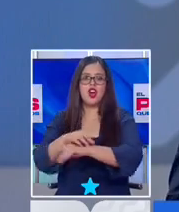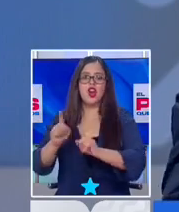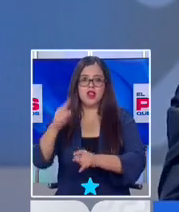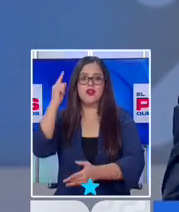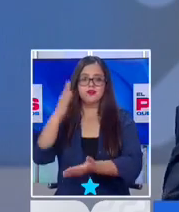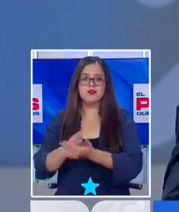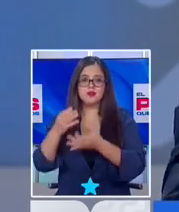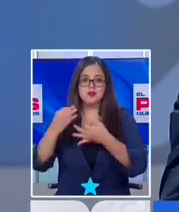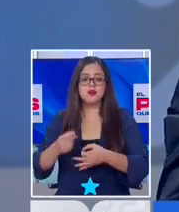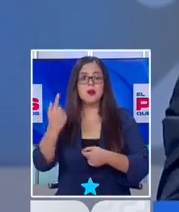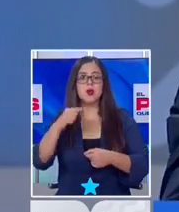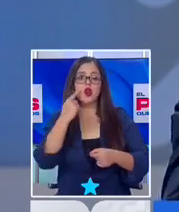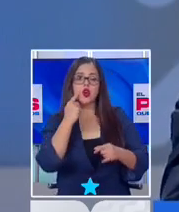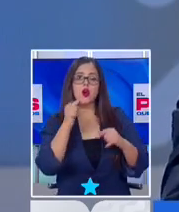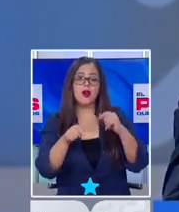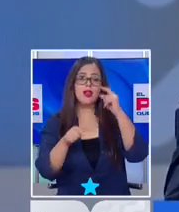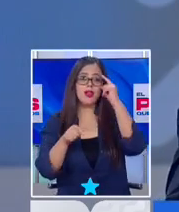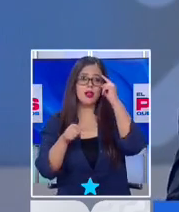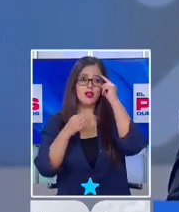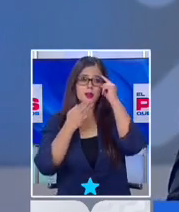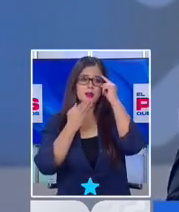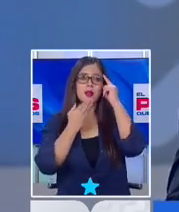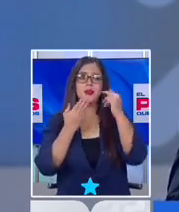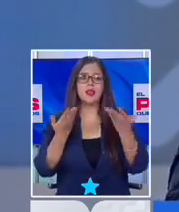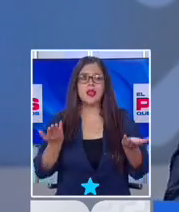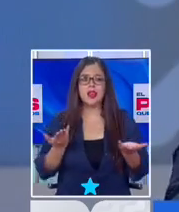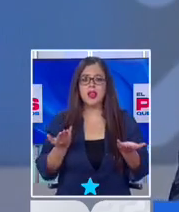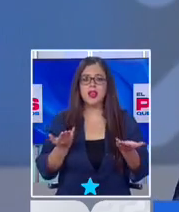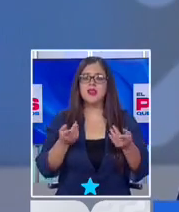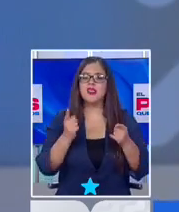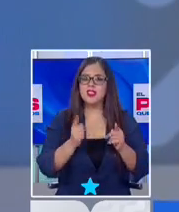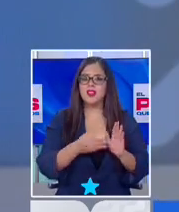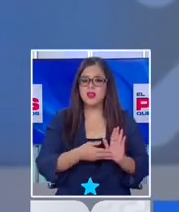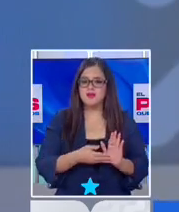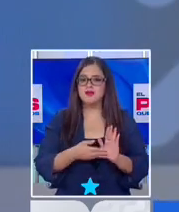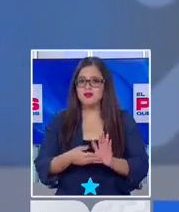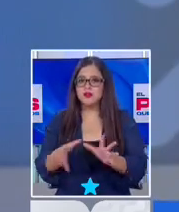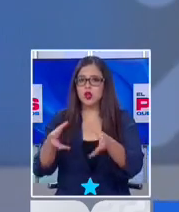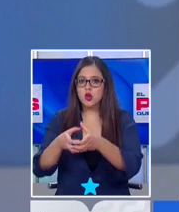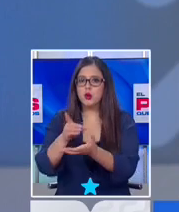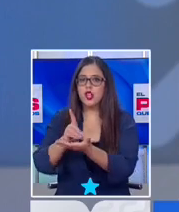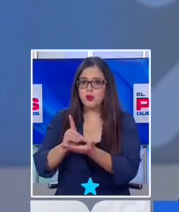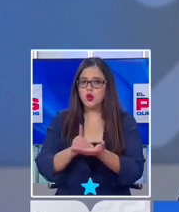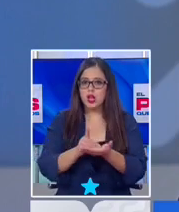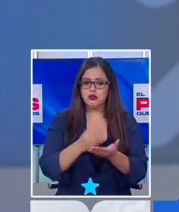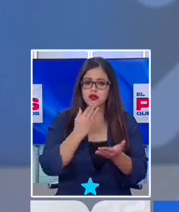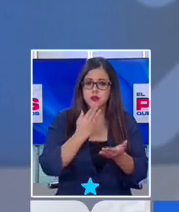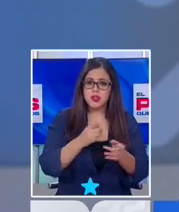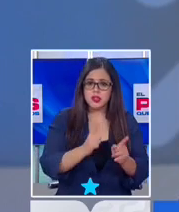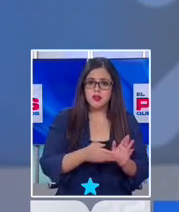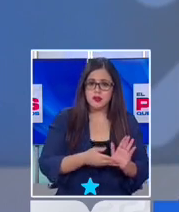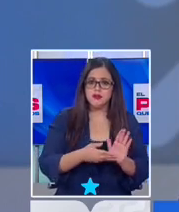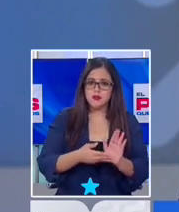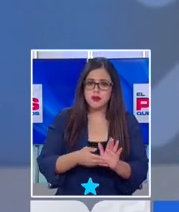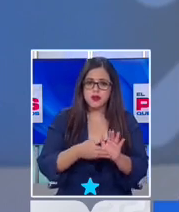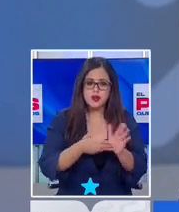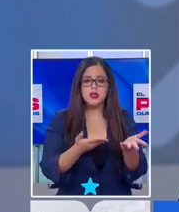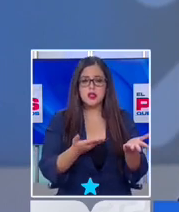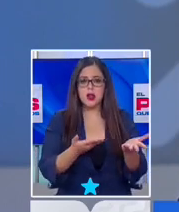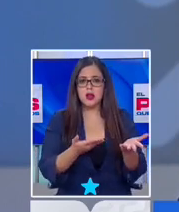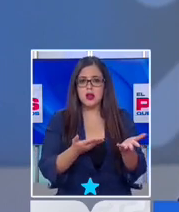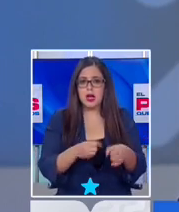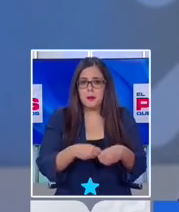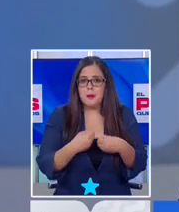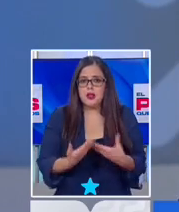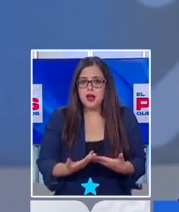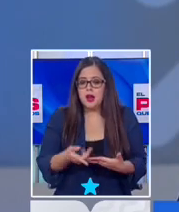sin lugar a dudas que tiene que también debemos manifestarse esta cámara diputados y diputadas al respecto pero tiene que haber a